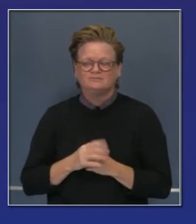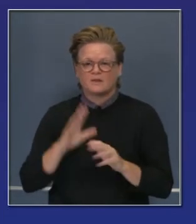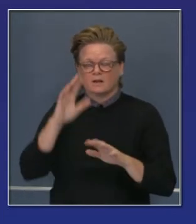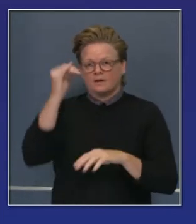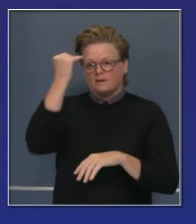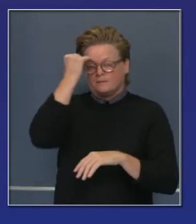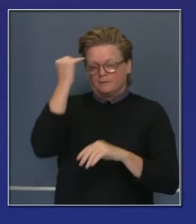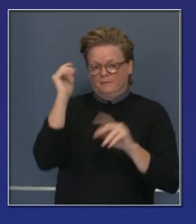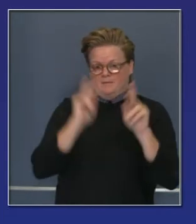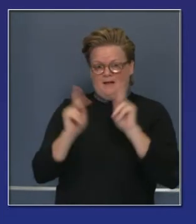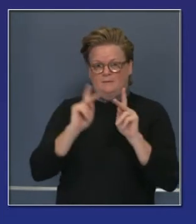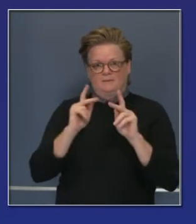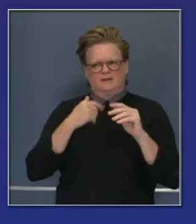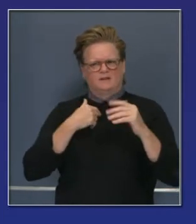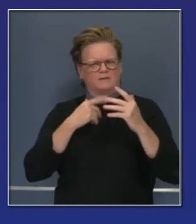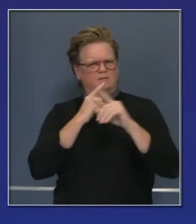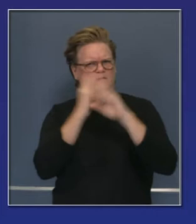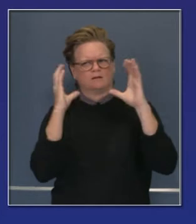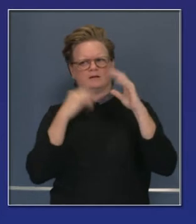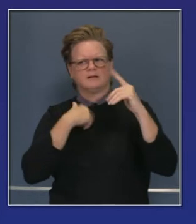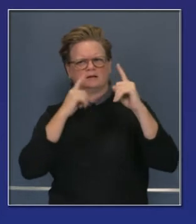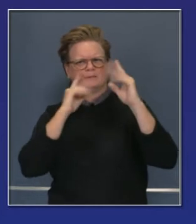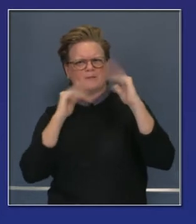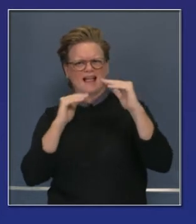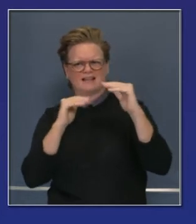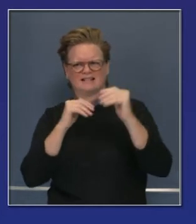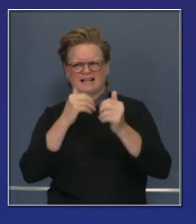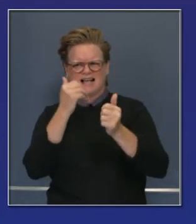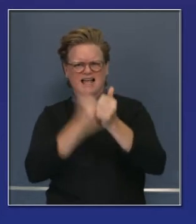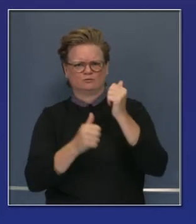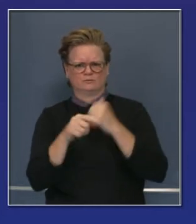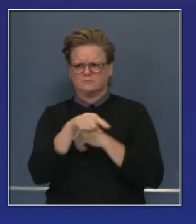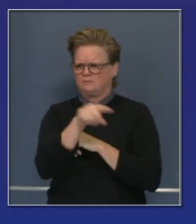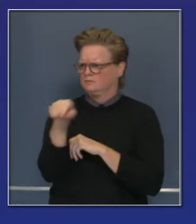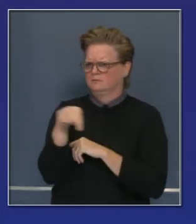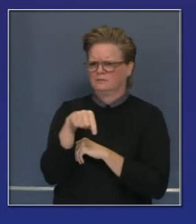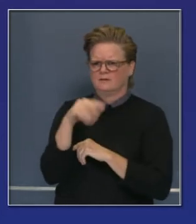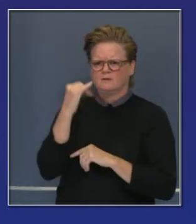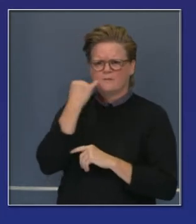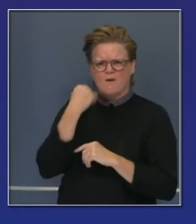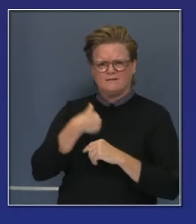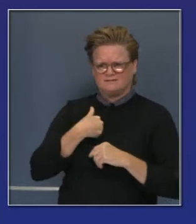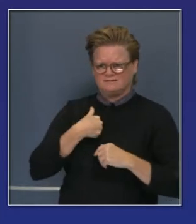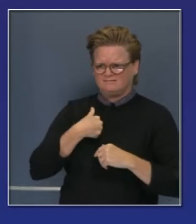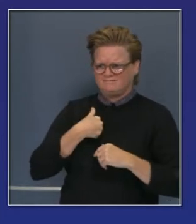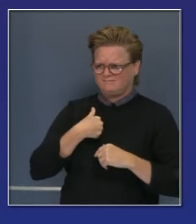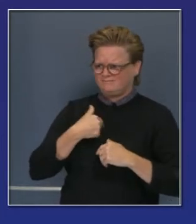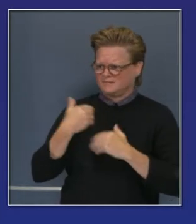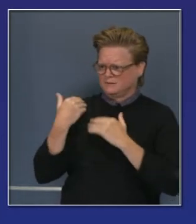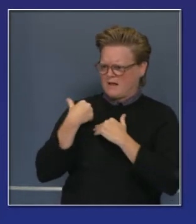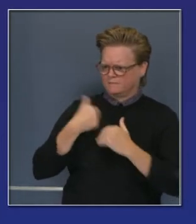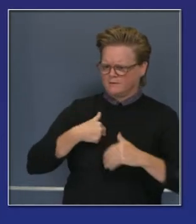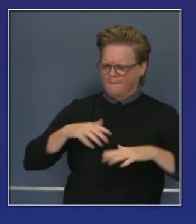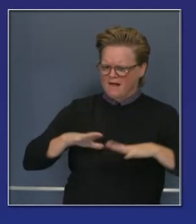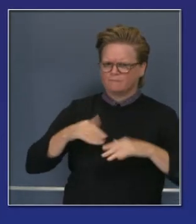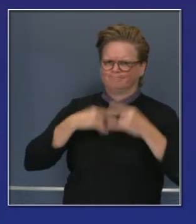de grupos y aglomeraciones, las expectativas que tenemos respecto a comportamiento individual y en